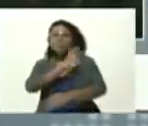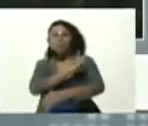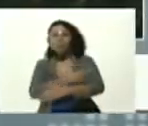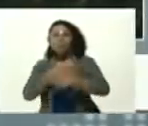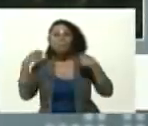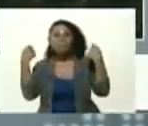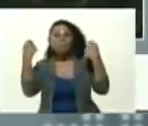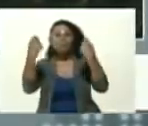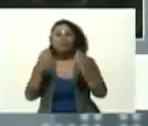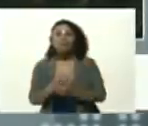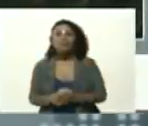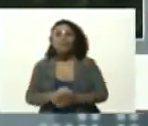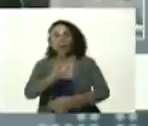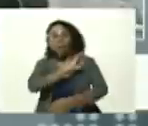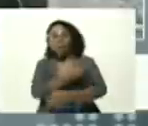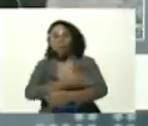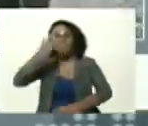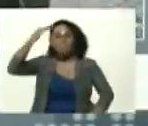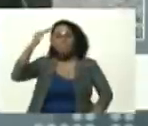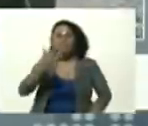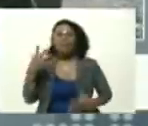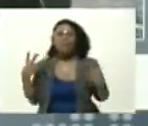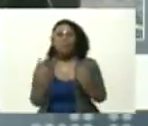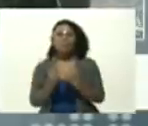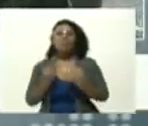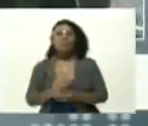popular, el poder militar, juntos,